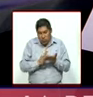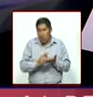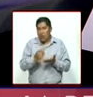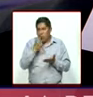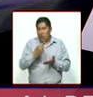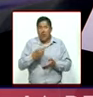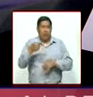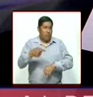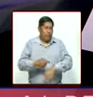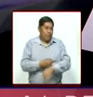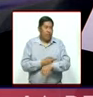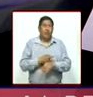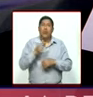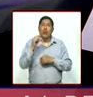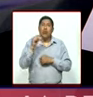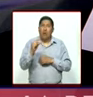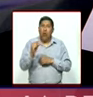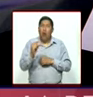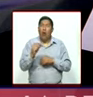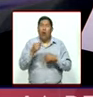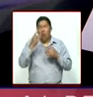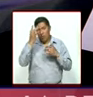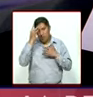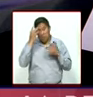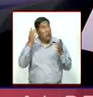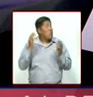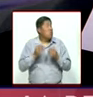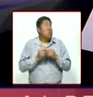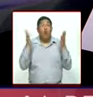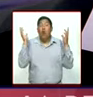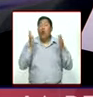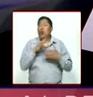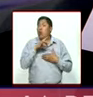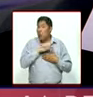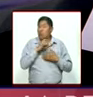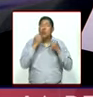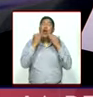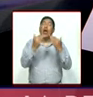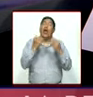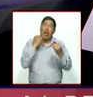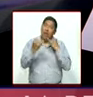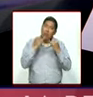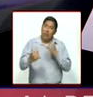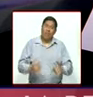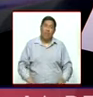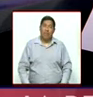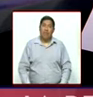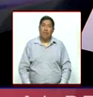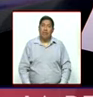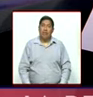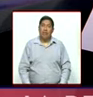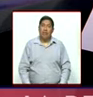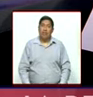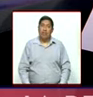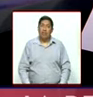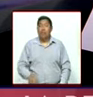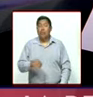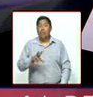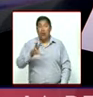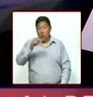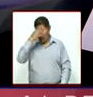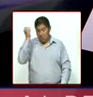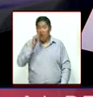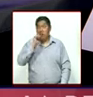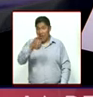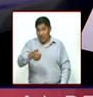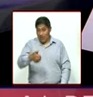posibilidades de vida menos mortad muy interesante adriá Muchísimas gracias por la información no se pierdan la